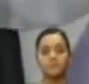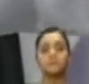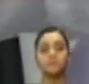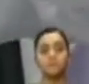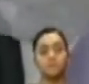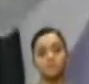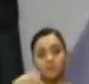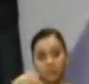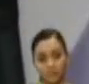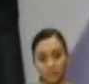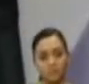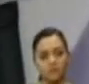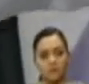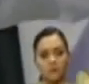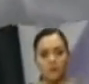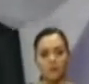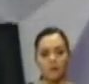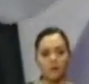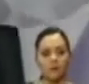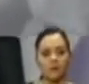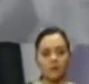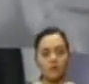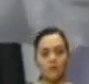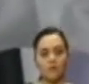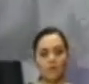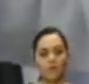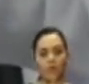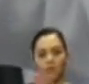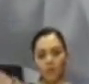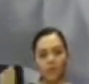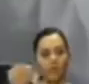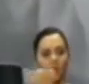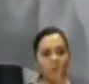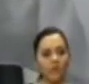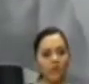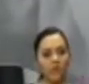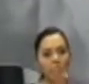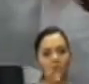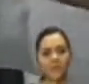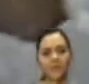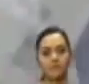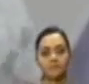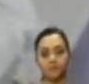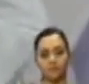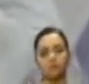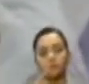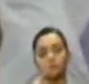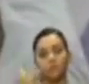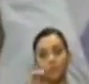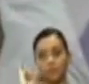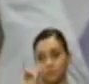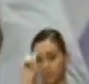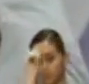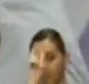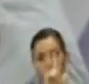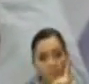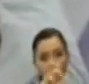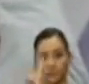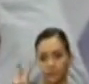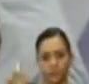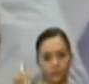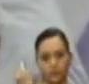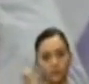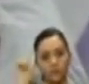el... permanentemente frecuencias, no sé si todos los días, me parece que solo el fin de semana, ¿no? Fines de semana, lanchas de